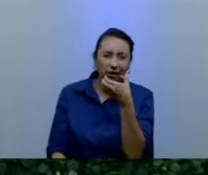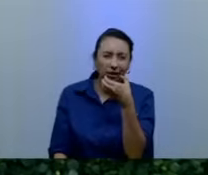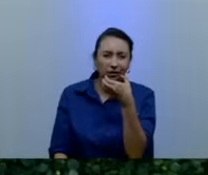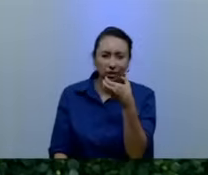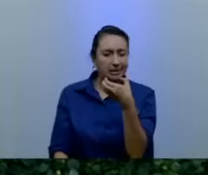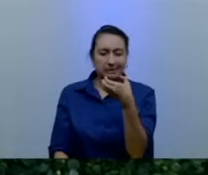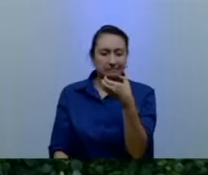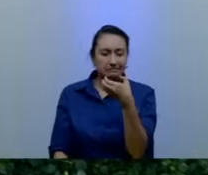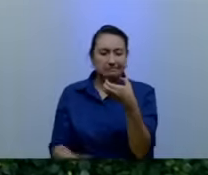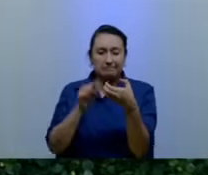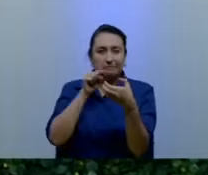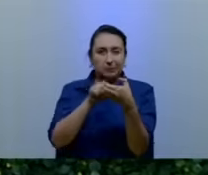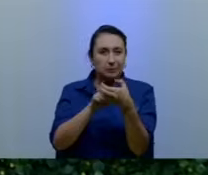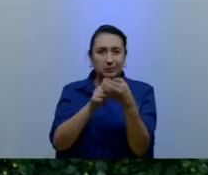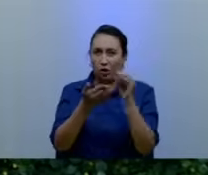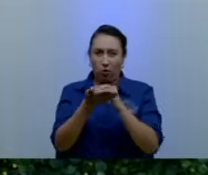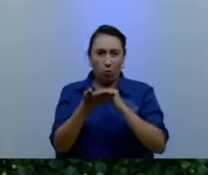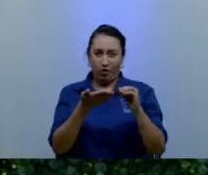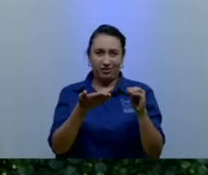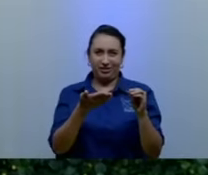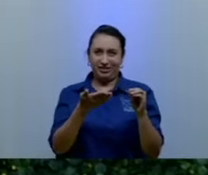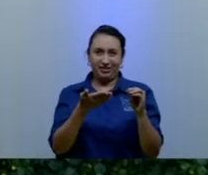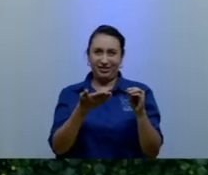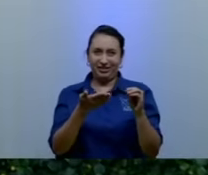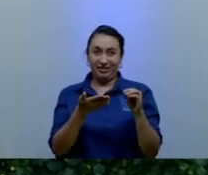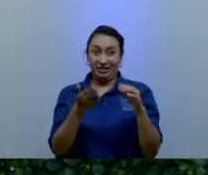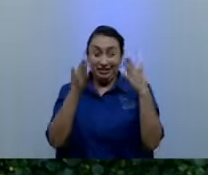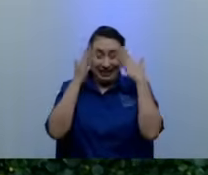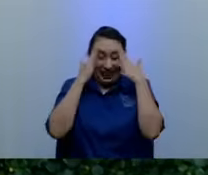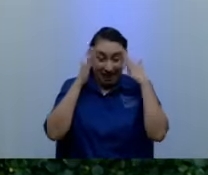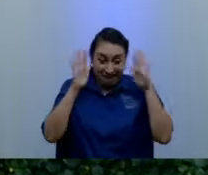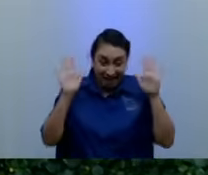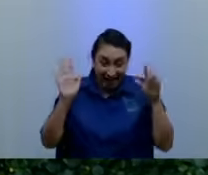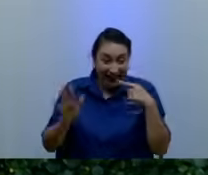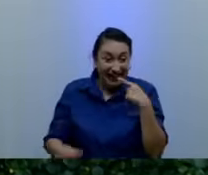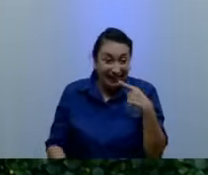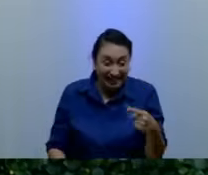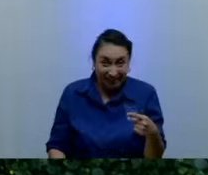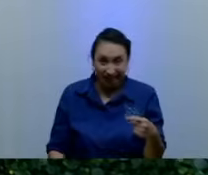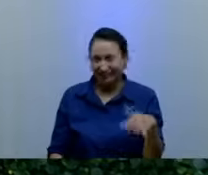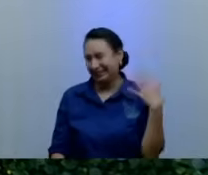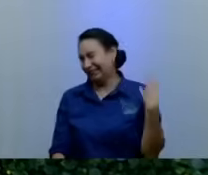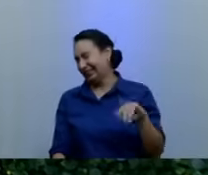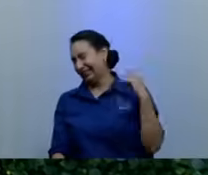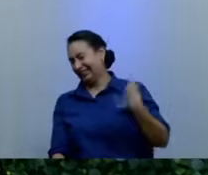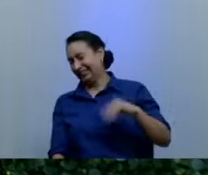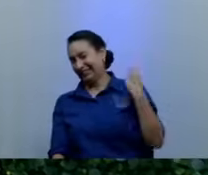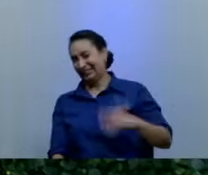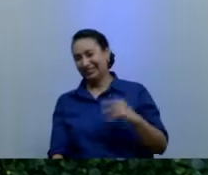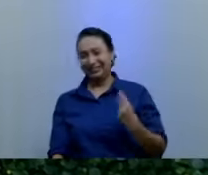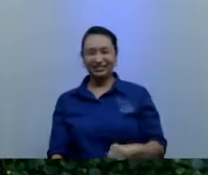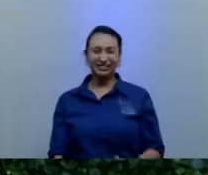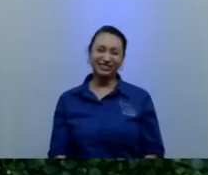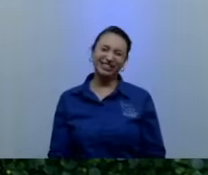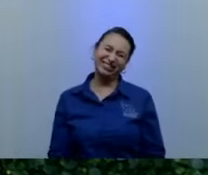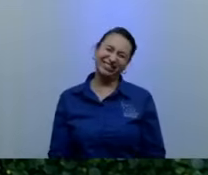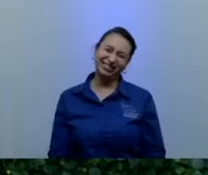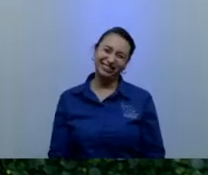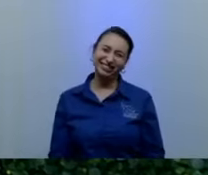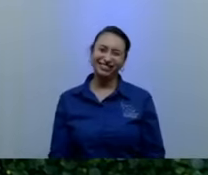Cuando uno mira un audio borrado, dice, ¿sabes qué maltratada me metió este? Y el Señor lo arrepintió.